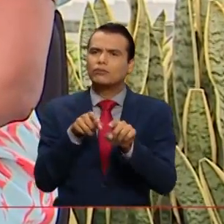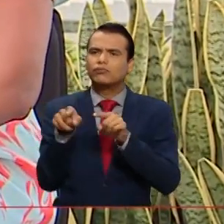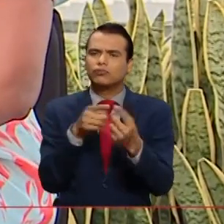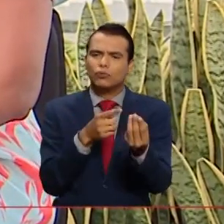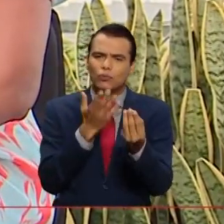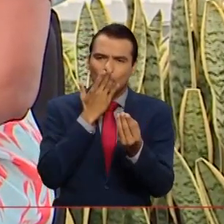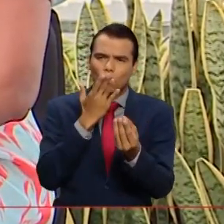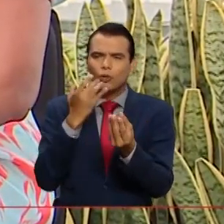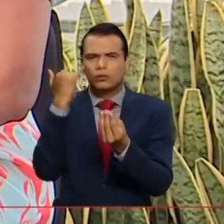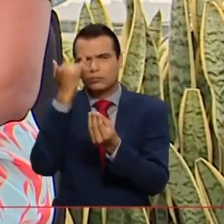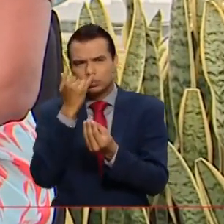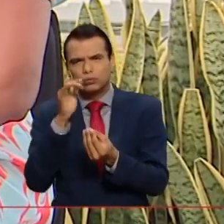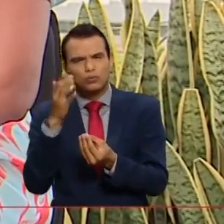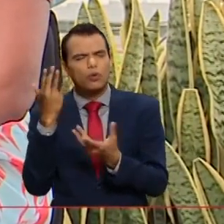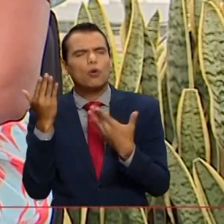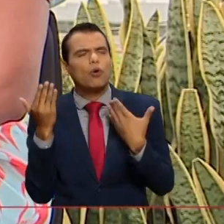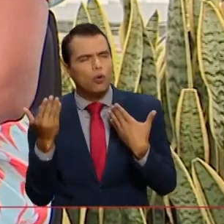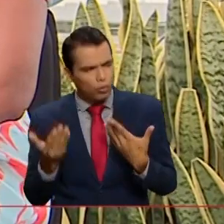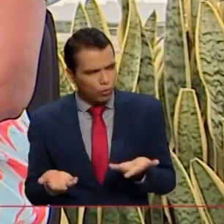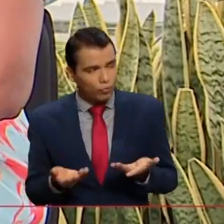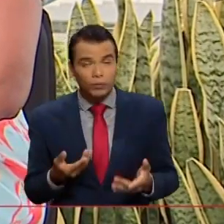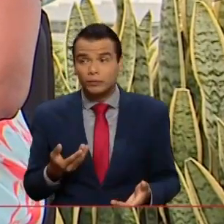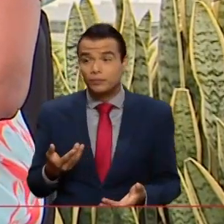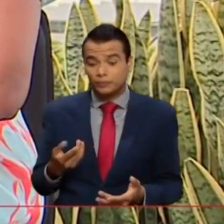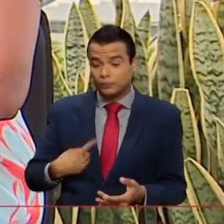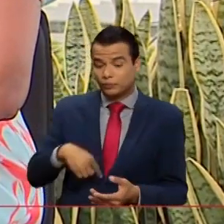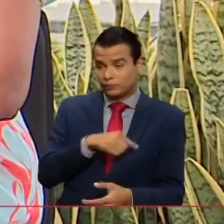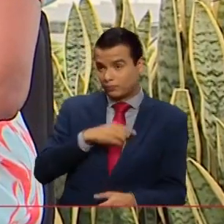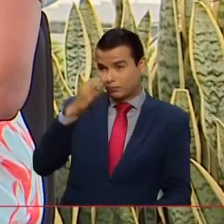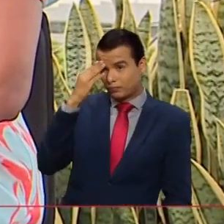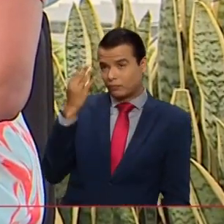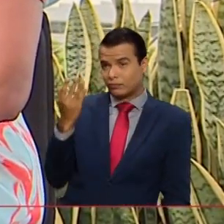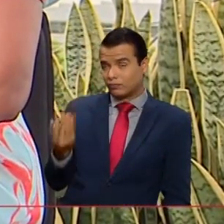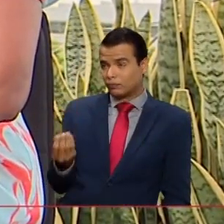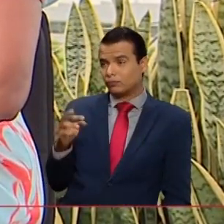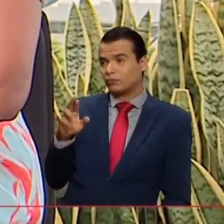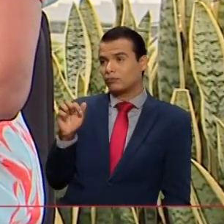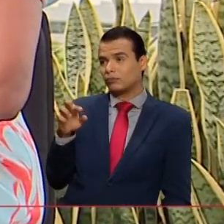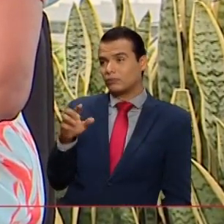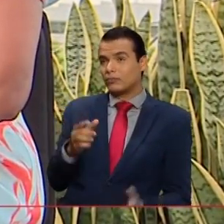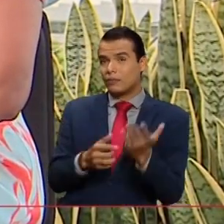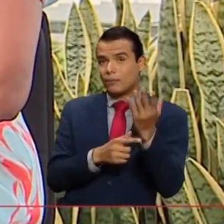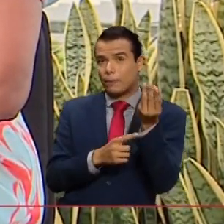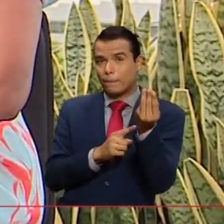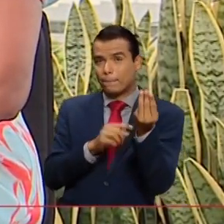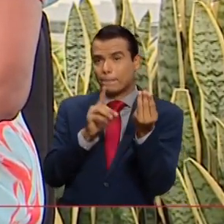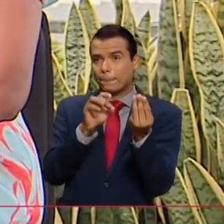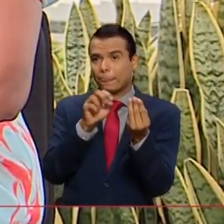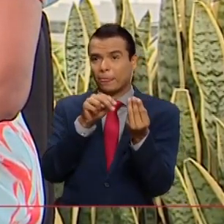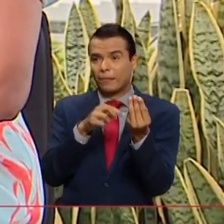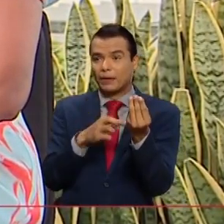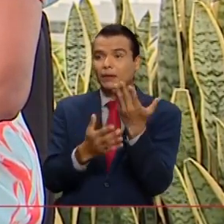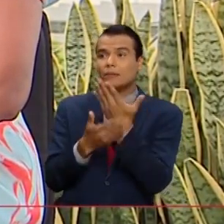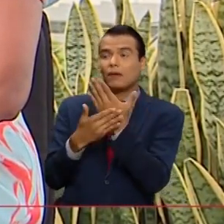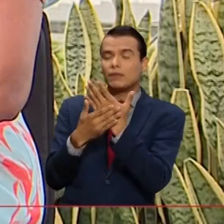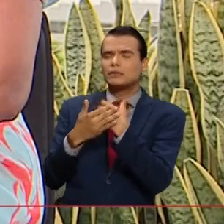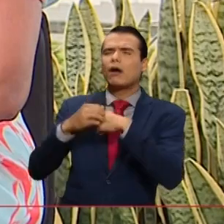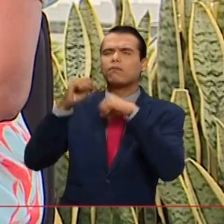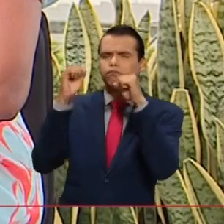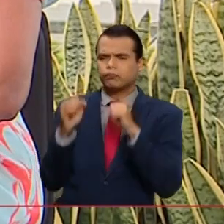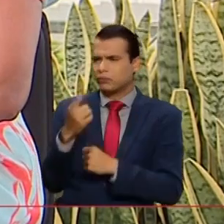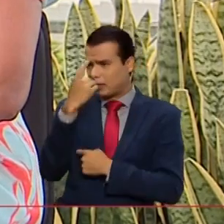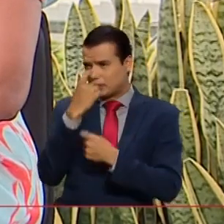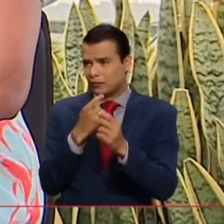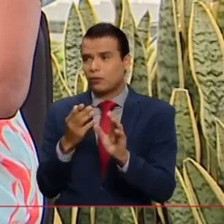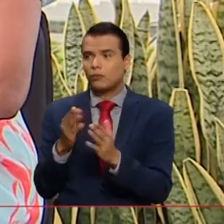Pacífico, la RAD Pacífico, haya logrado que tanto el DNP le dé el aval a la formulación de su plan